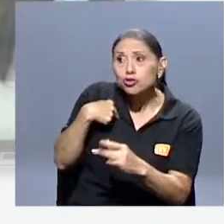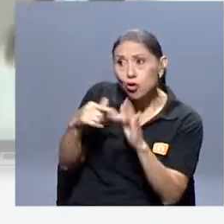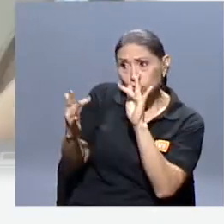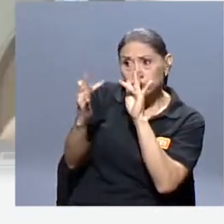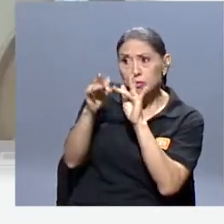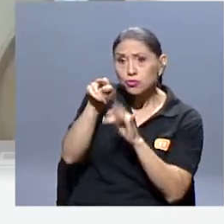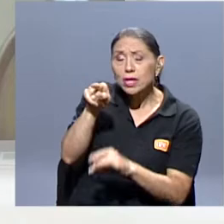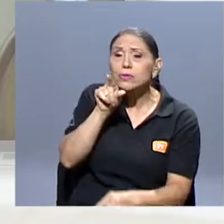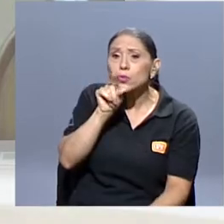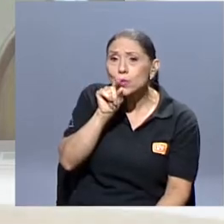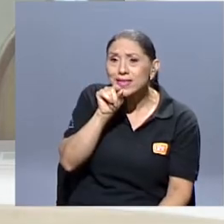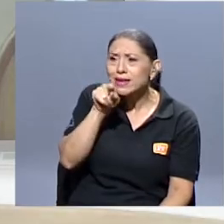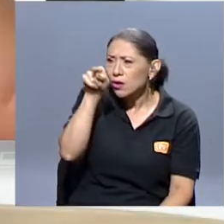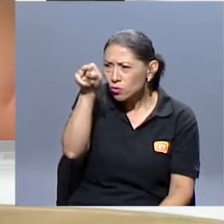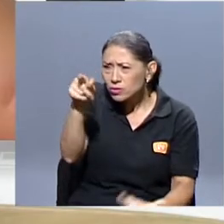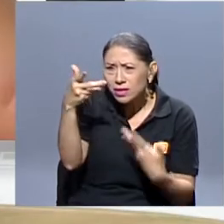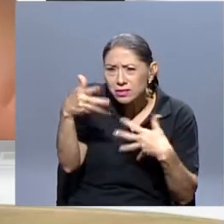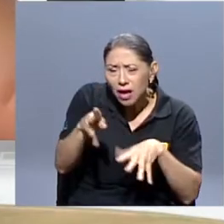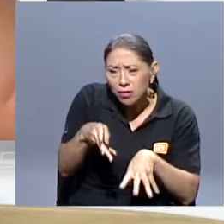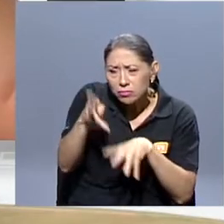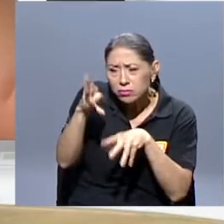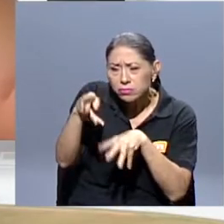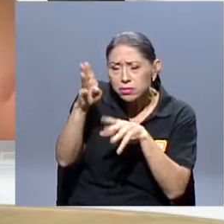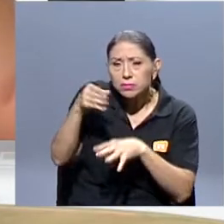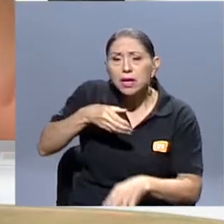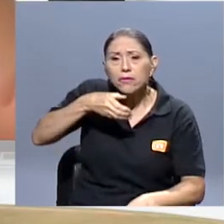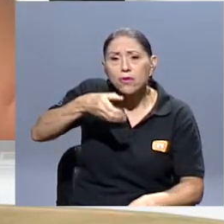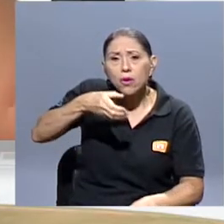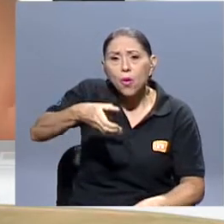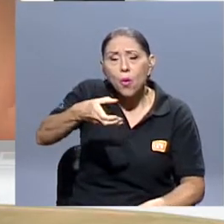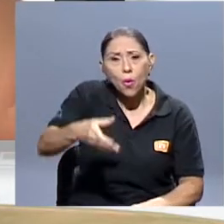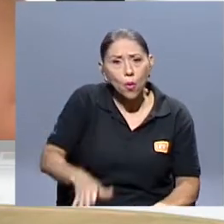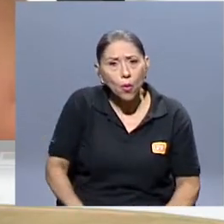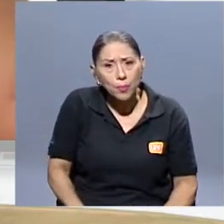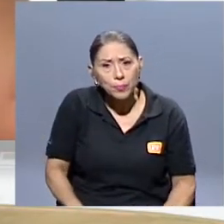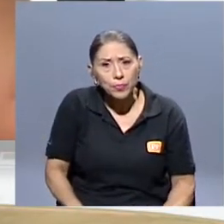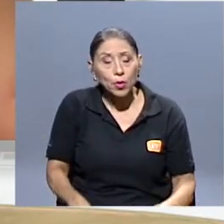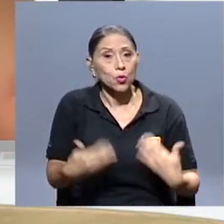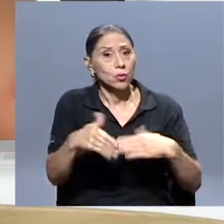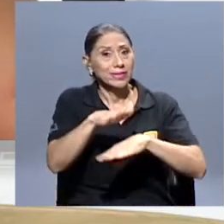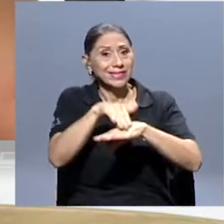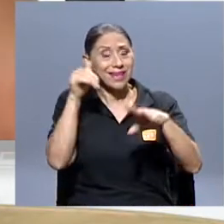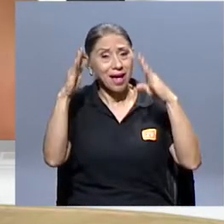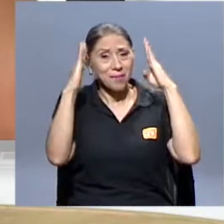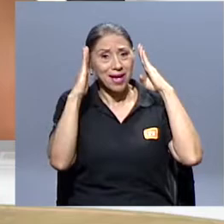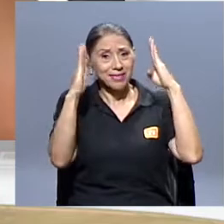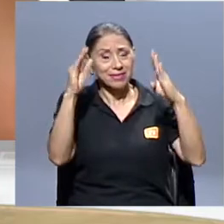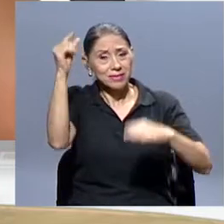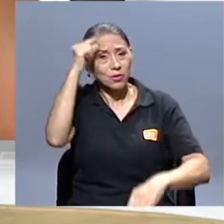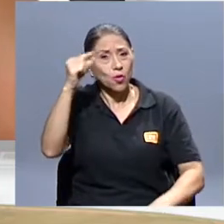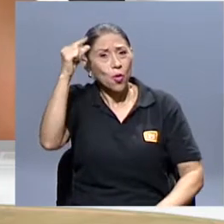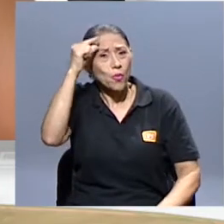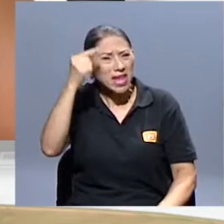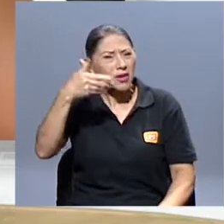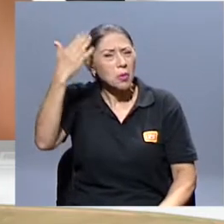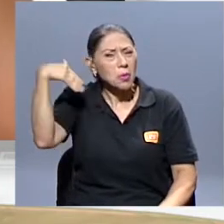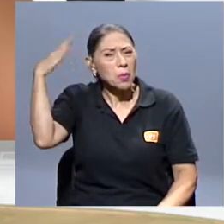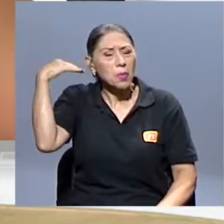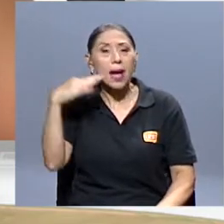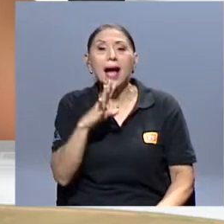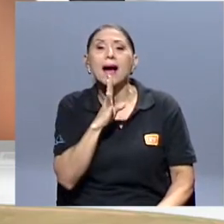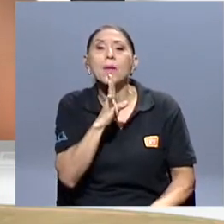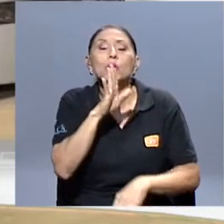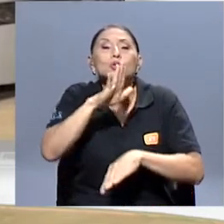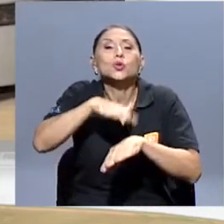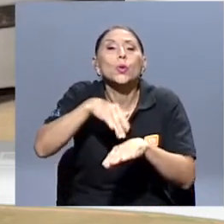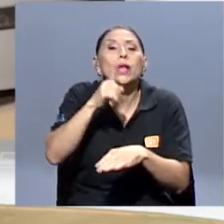Twitter y usted ha hecho una serie de recomendaciones y me llama mucho la atención porque el gobierno en algún momento mencionó una investigación,